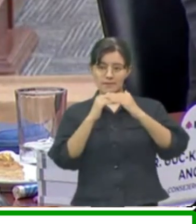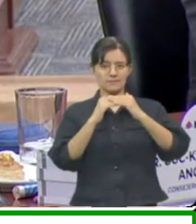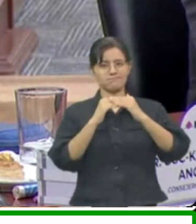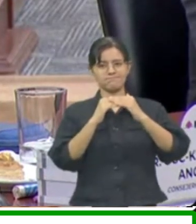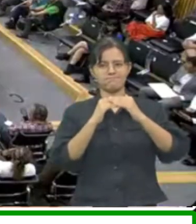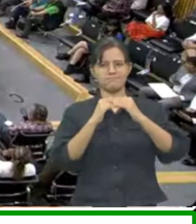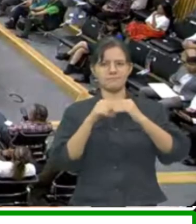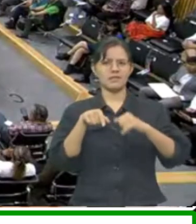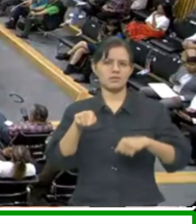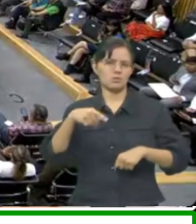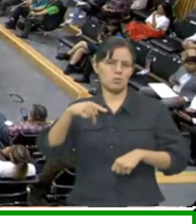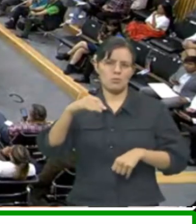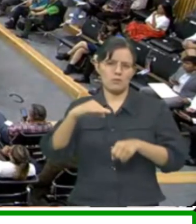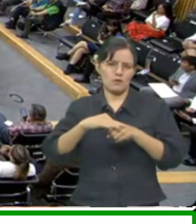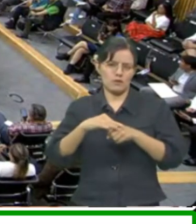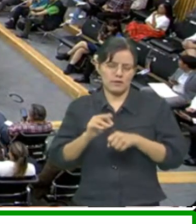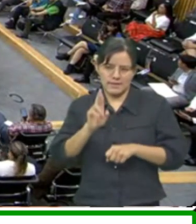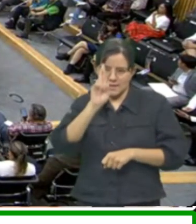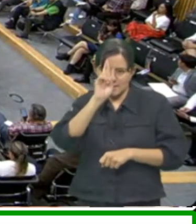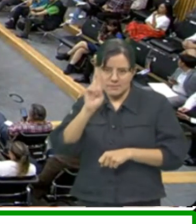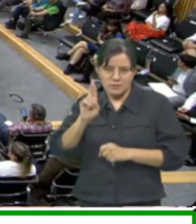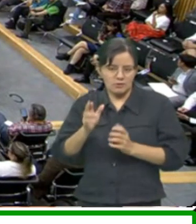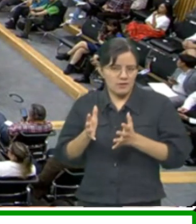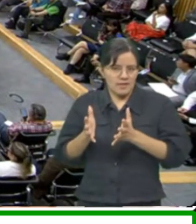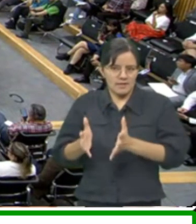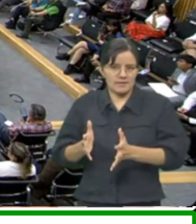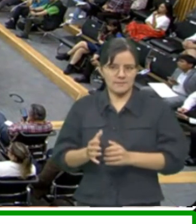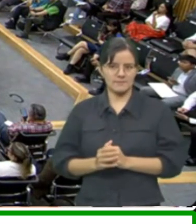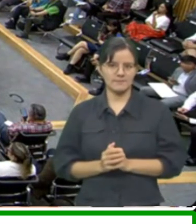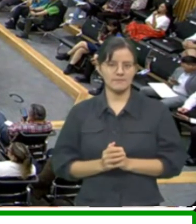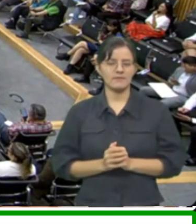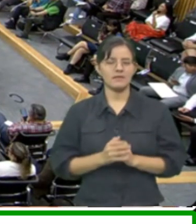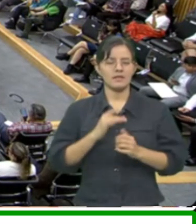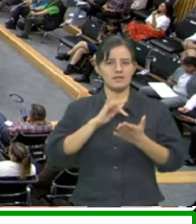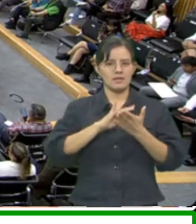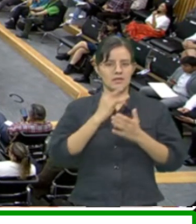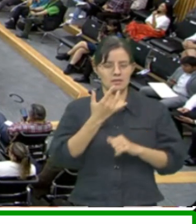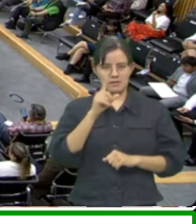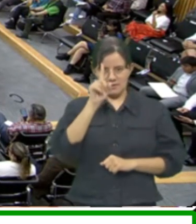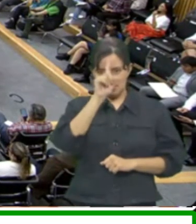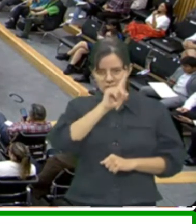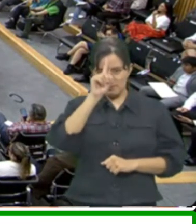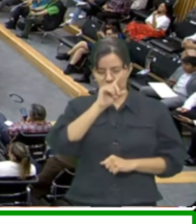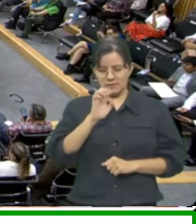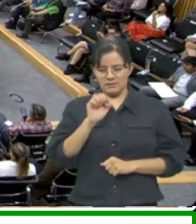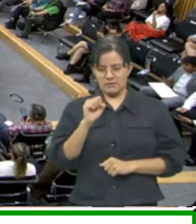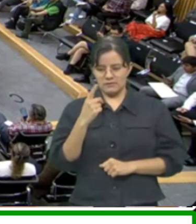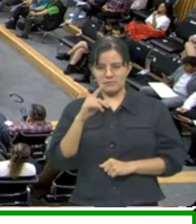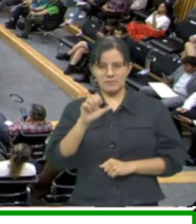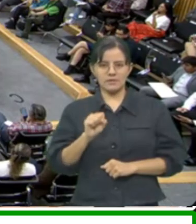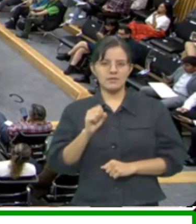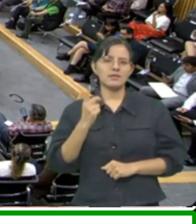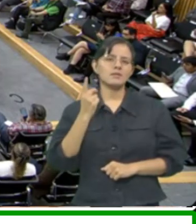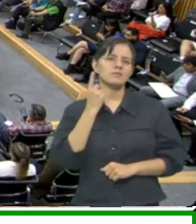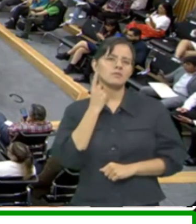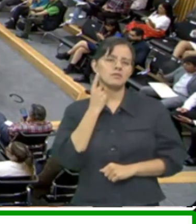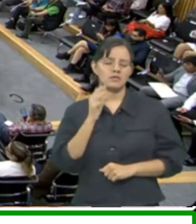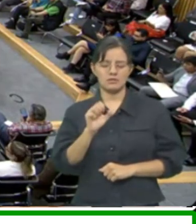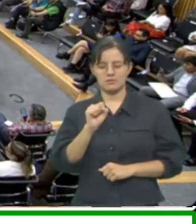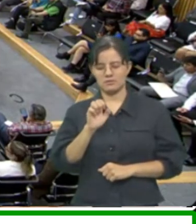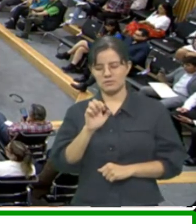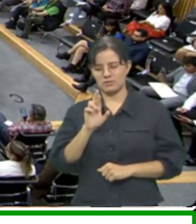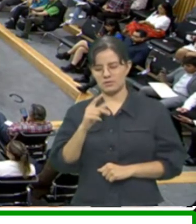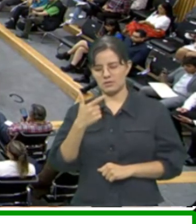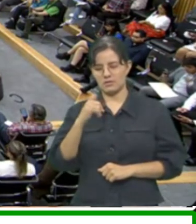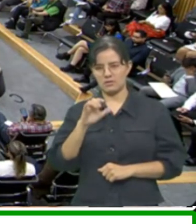Constitución. Gracias, consejero Uquib Espadas. Diputado Sergio Carlos Gutiérrez Luna.